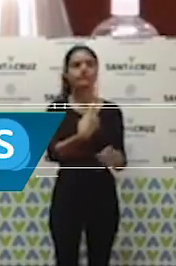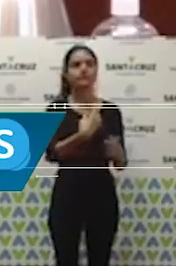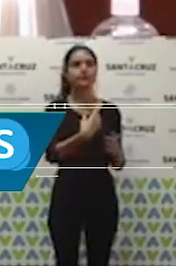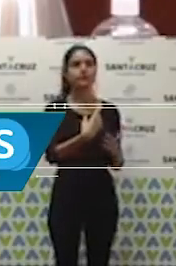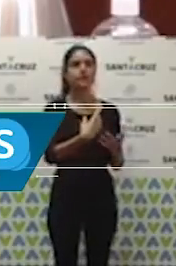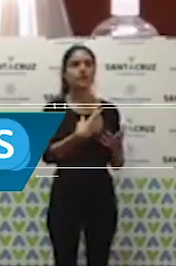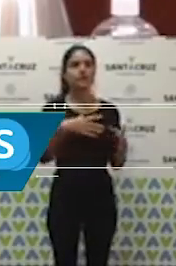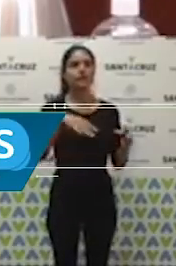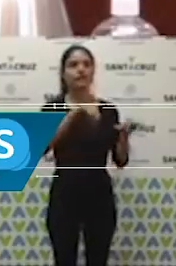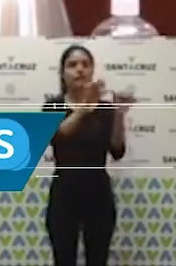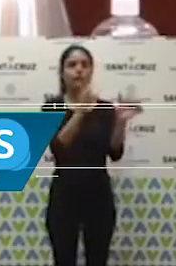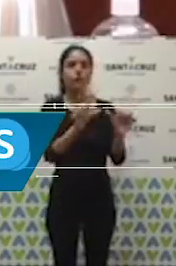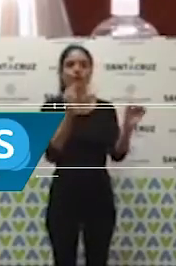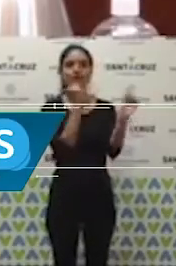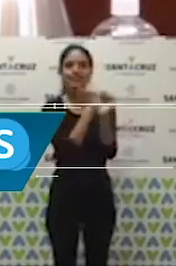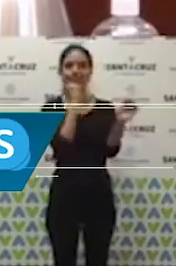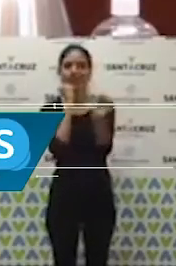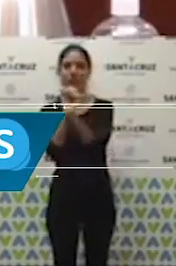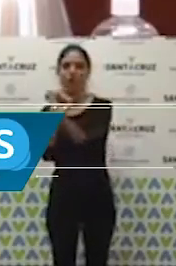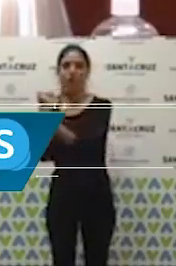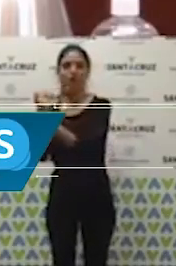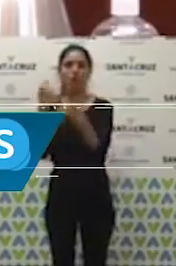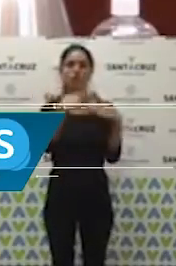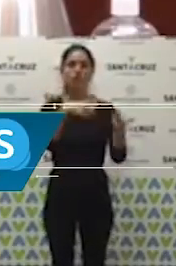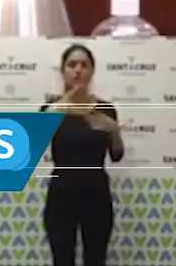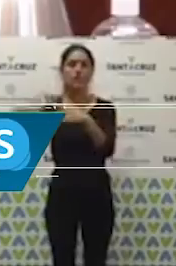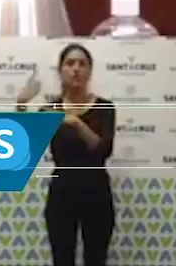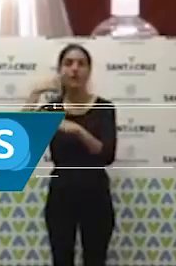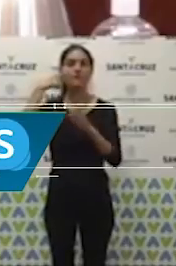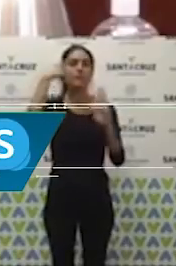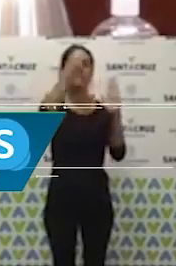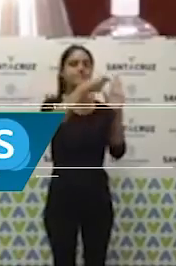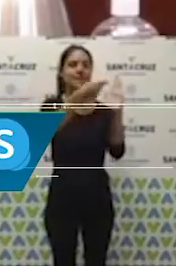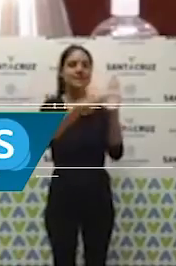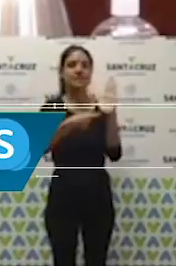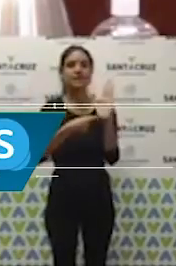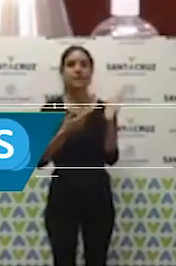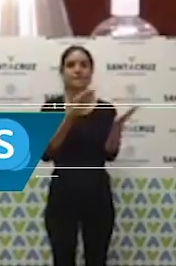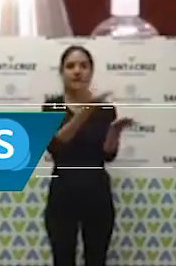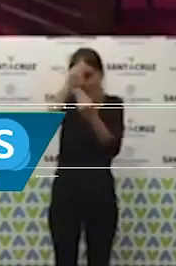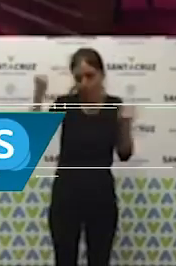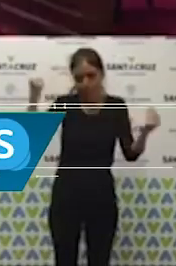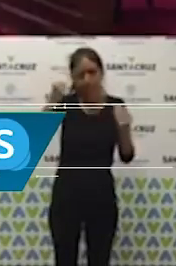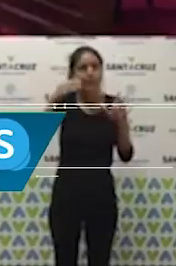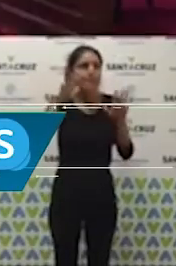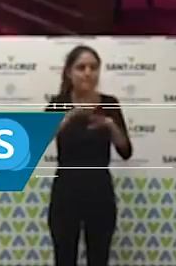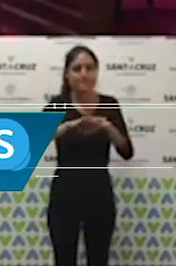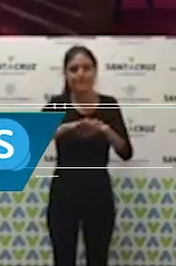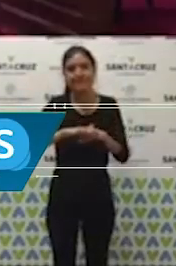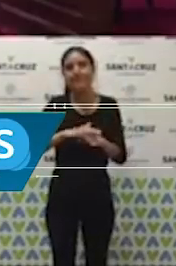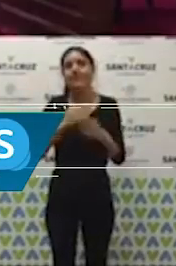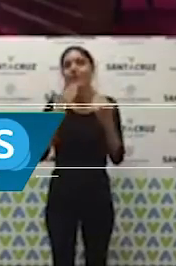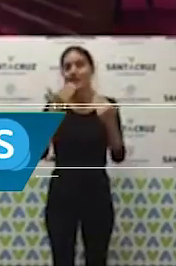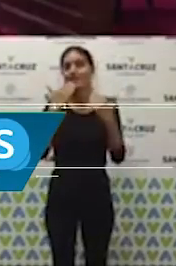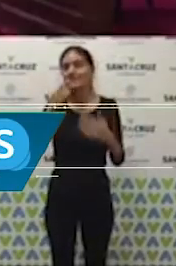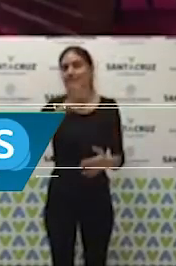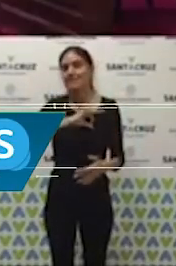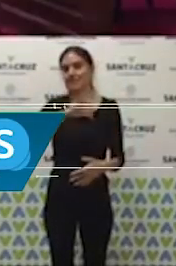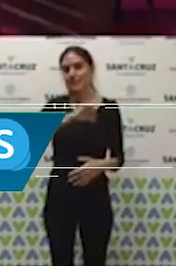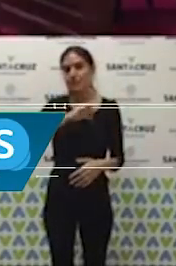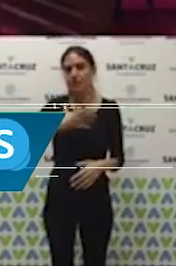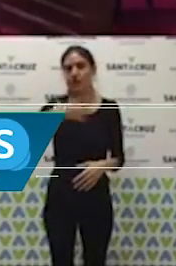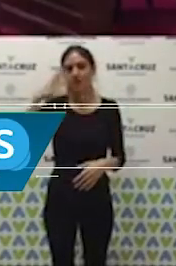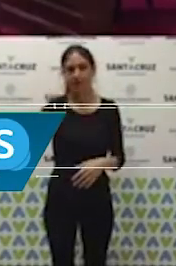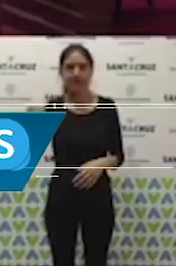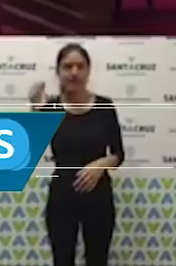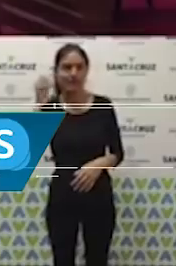Sin embargo, por ejemplo, cuando hablamos nosotros de la posibilidad del gobierno de Canarias, Casimiro Curbelo, que es presidente del Cabildo de La Gomera y diputado